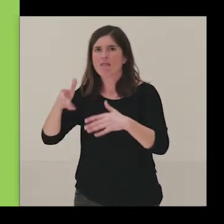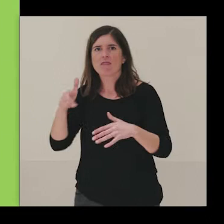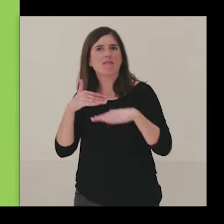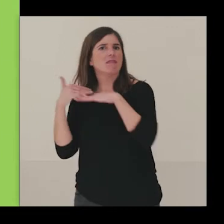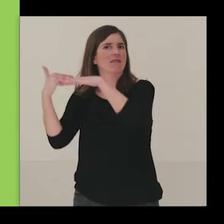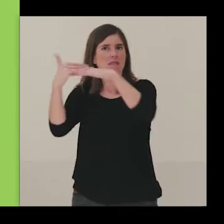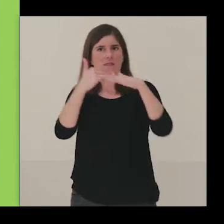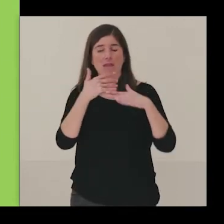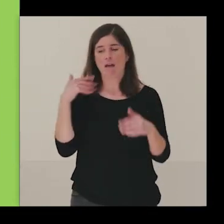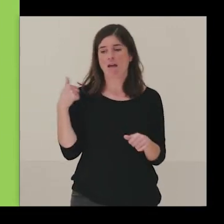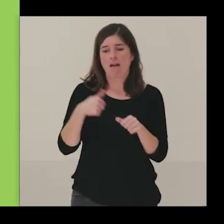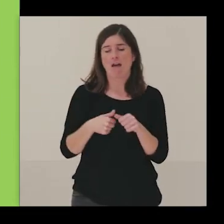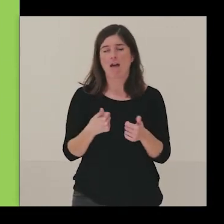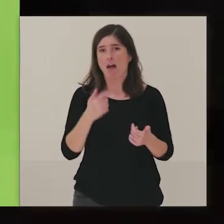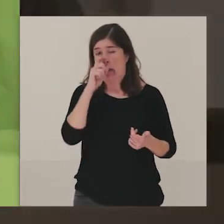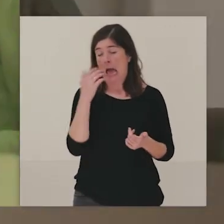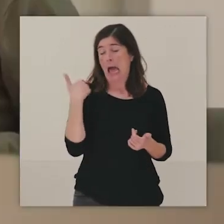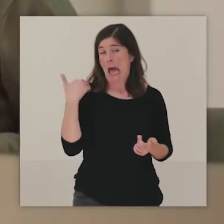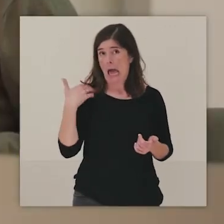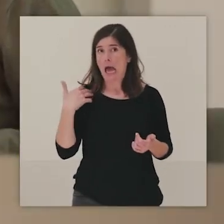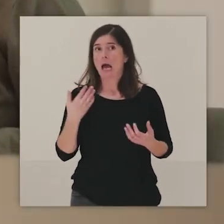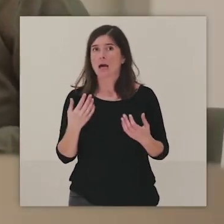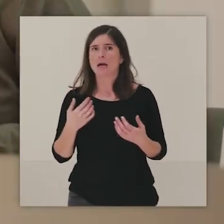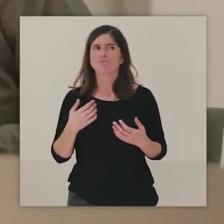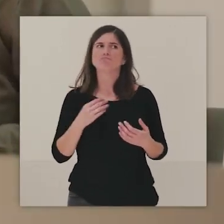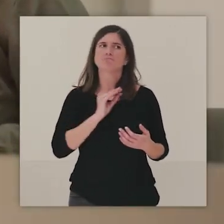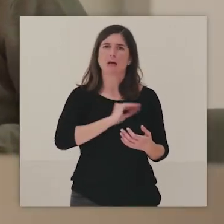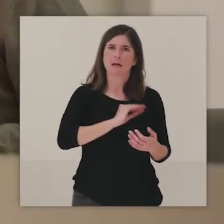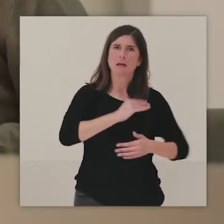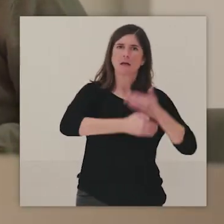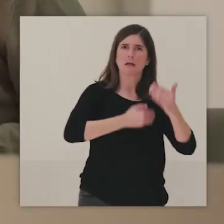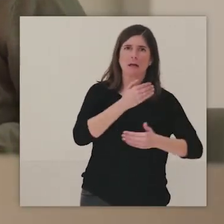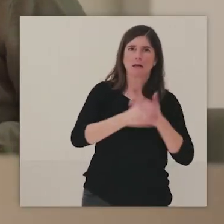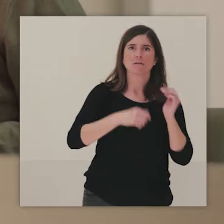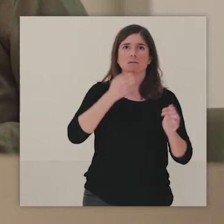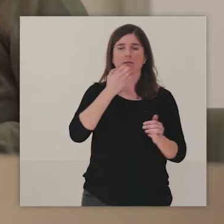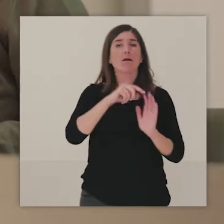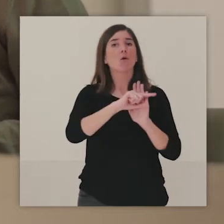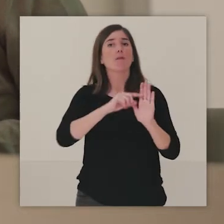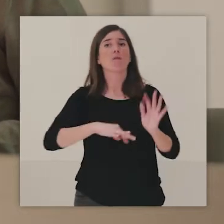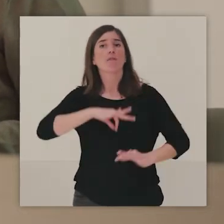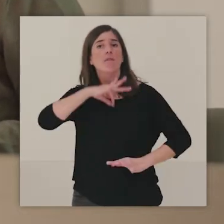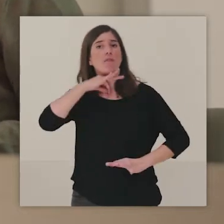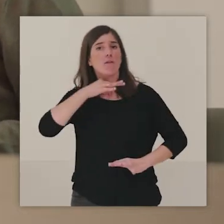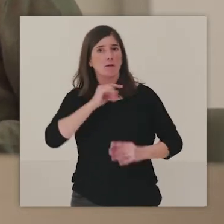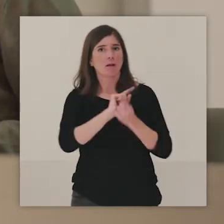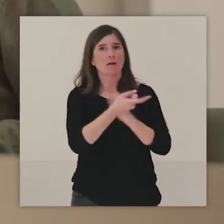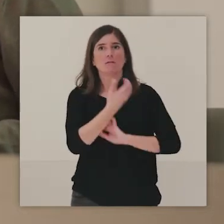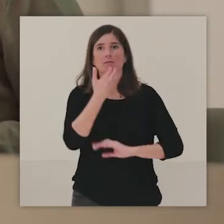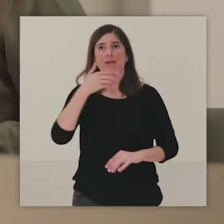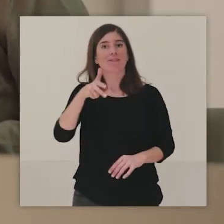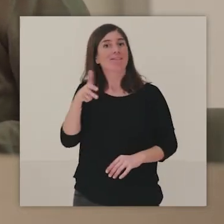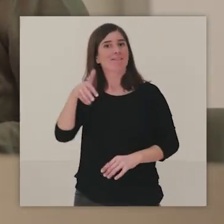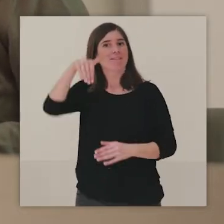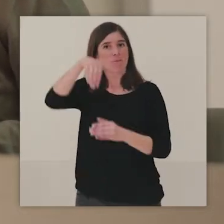Hemos conseguido avances. En los últimos años, por ejemplo, hay modificaciones importantes en el Código Civil, se ha conseguido el derecho a